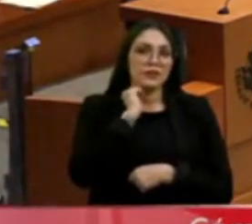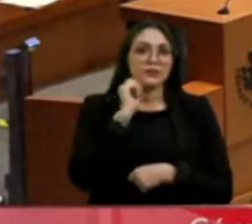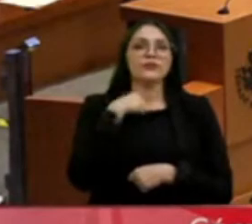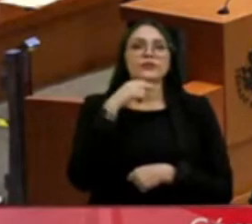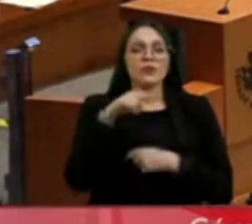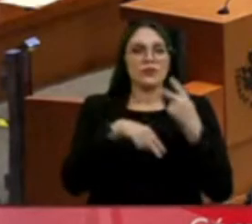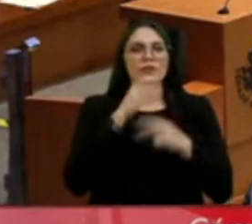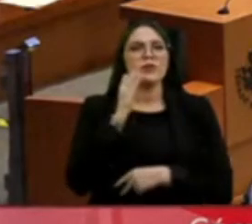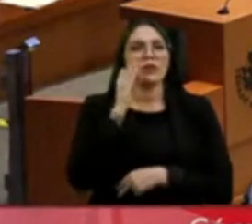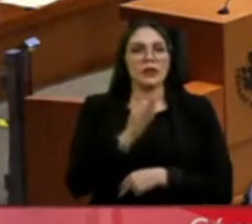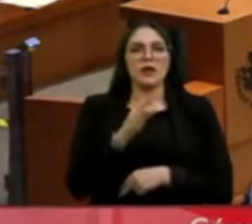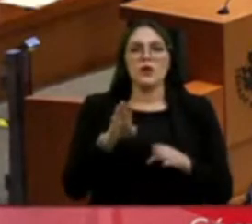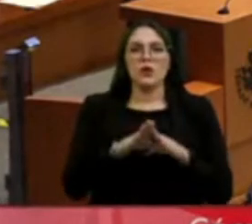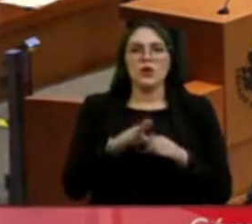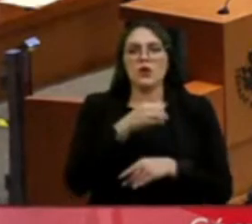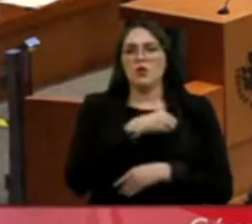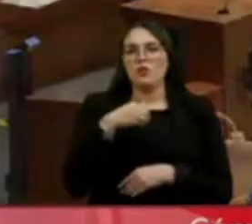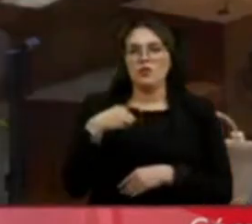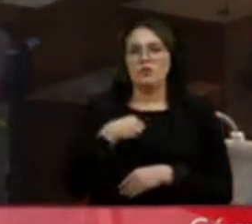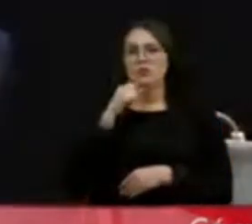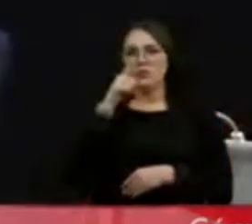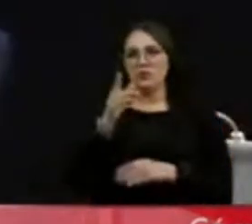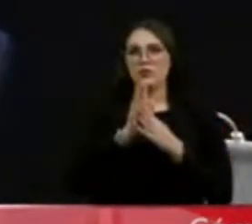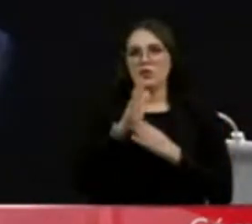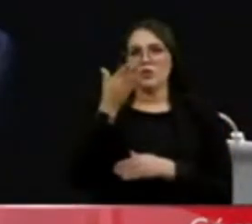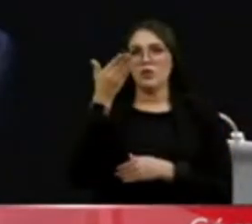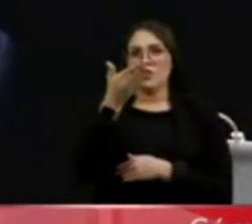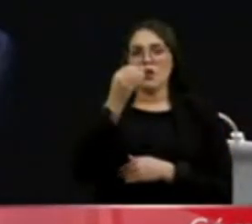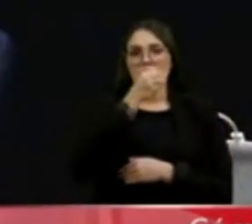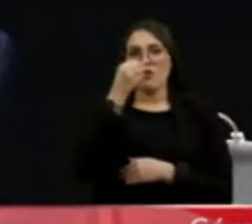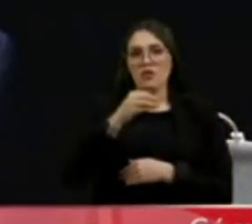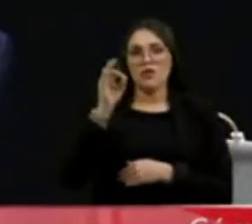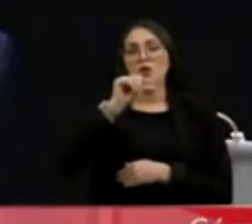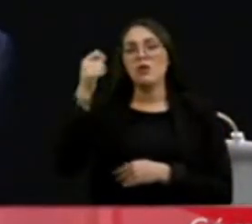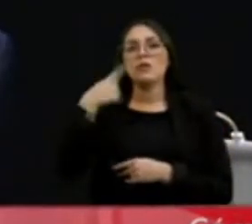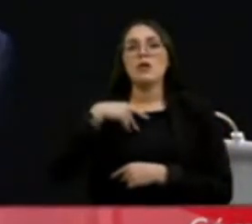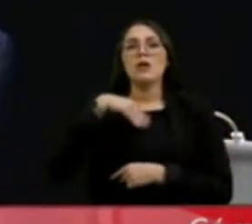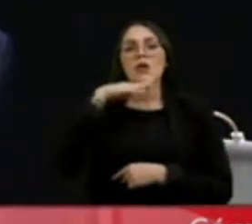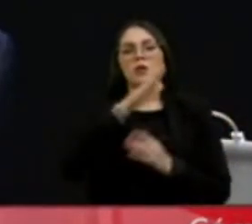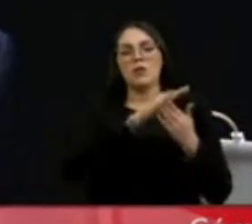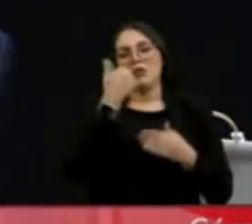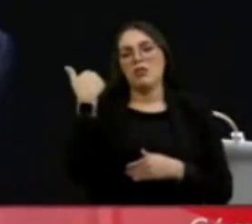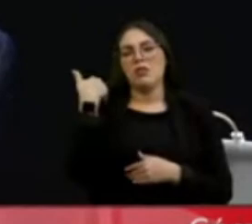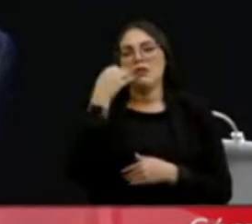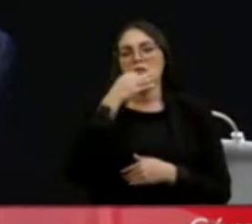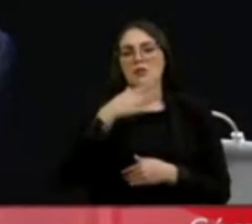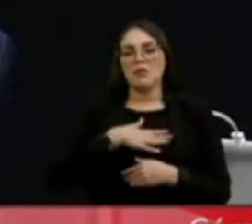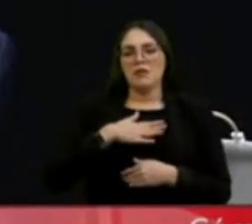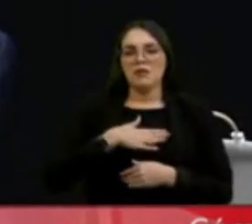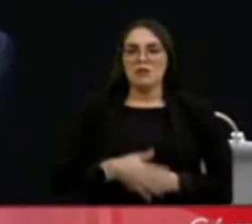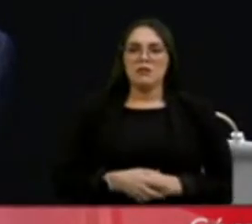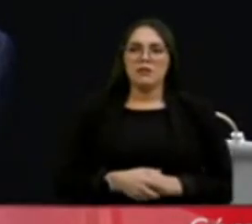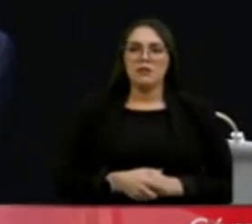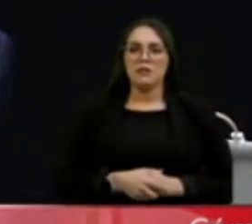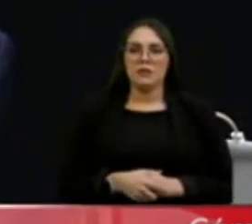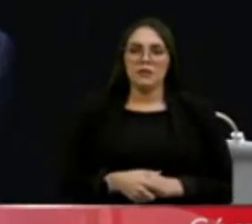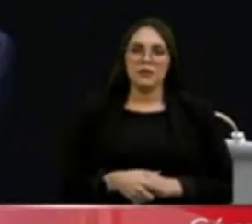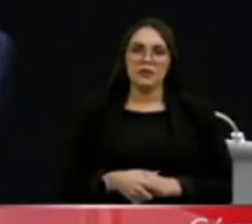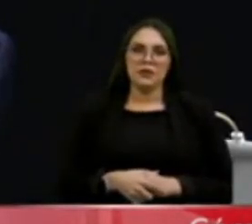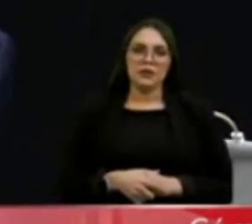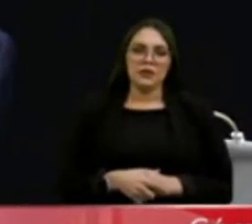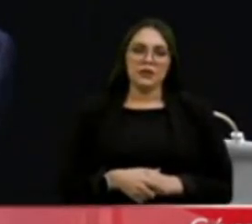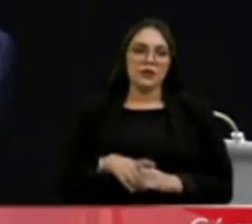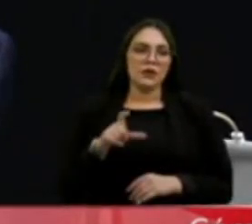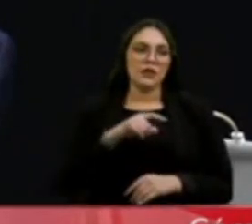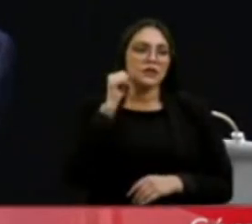aceptar que de manera oficiosa haga esa tarea por si alguien aquí se descuidara. Hoy he estado desde el primer segundo que se